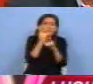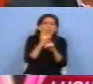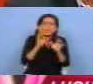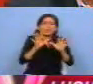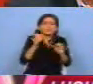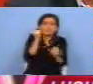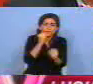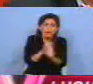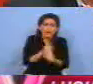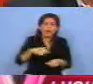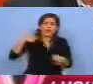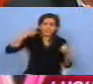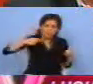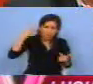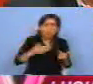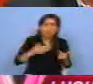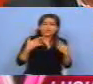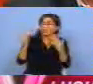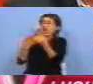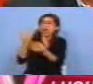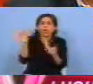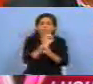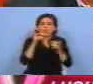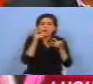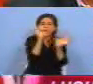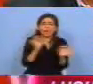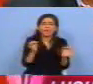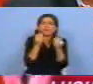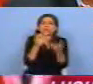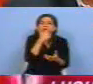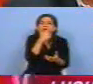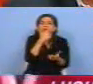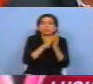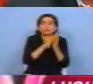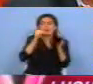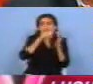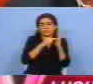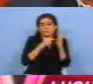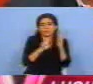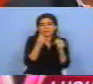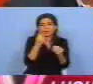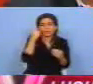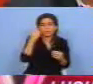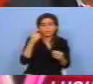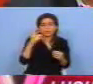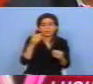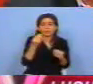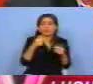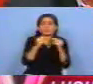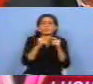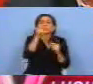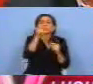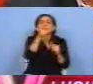que trabajamos que somos laburantes que no jodemos a nadie desde dónde te reís del rating de la gente desde dónde desde qué